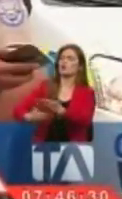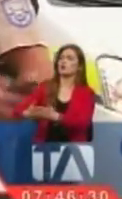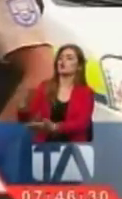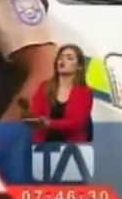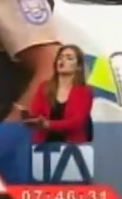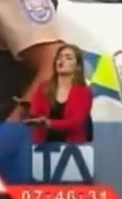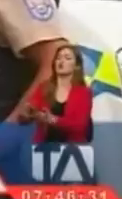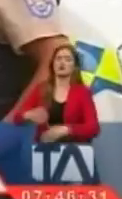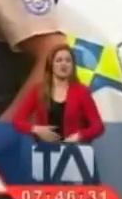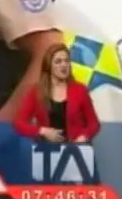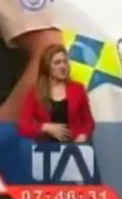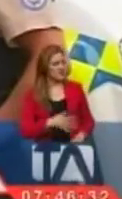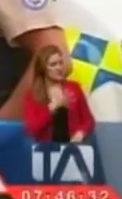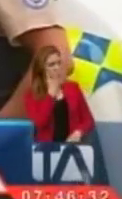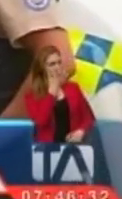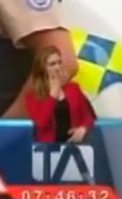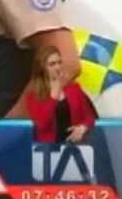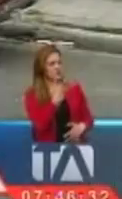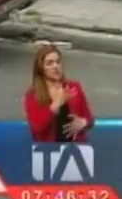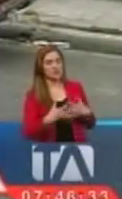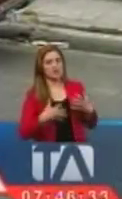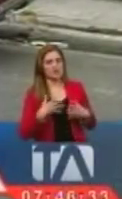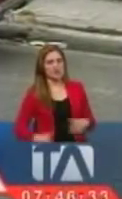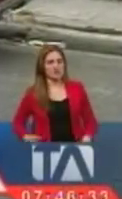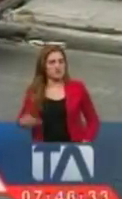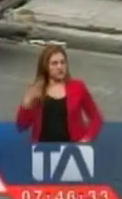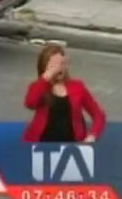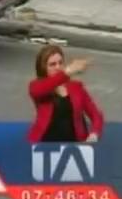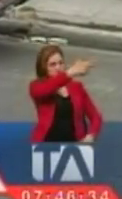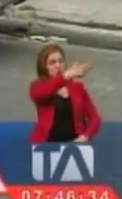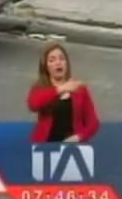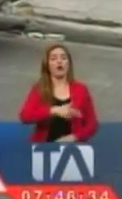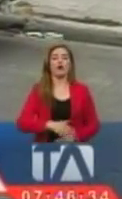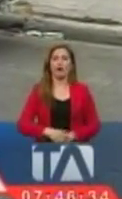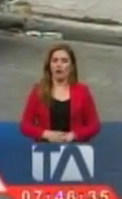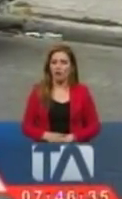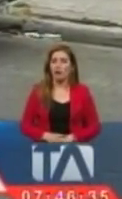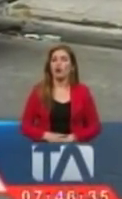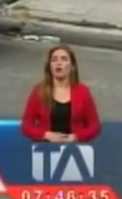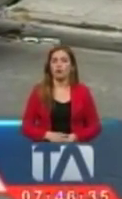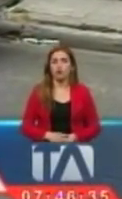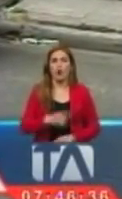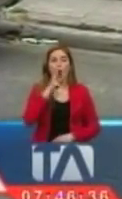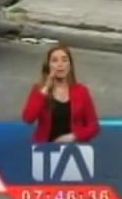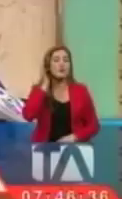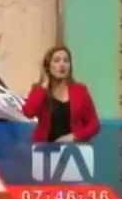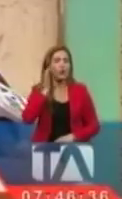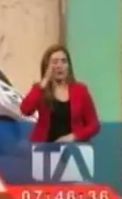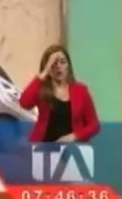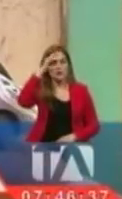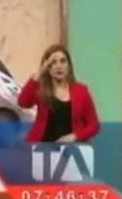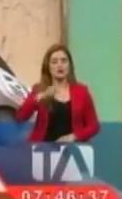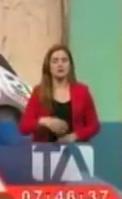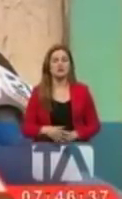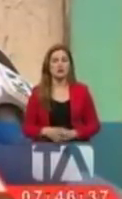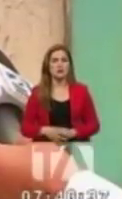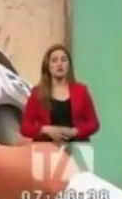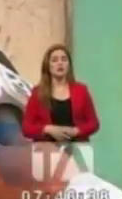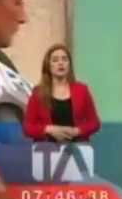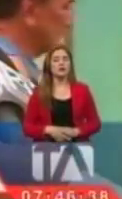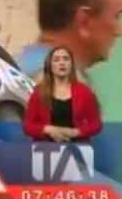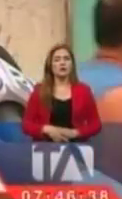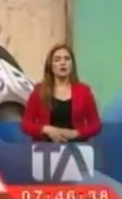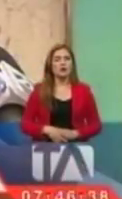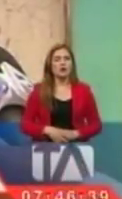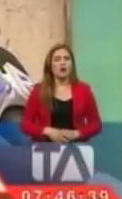esto no le gustó al ciudadano sacó una pistola apuntó a los uniformados a un hombre ya una mujer el señor procedió a